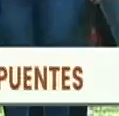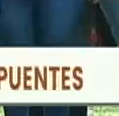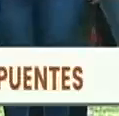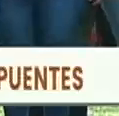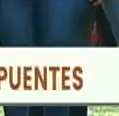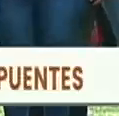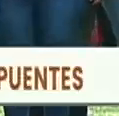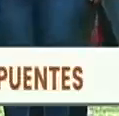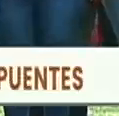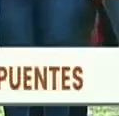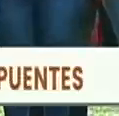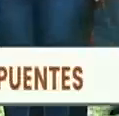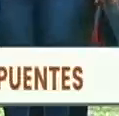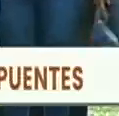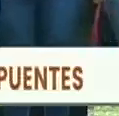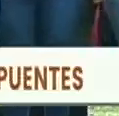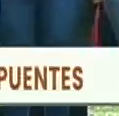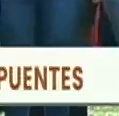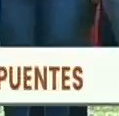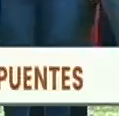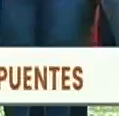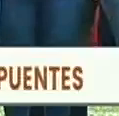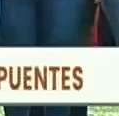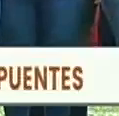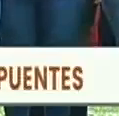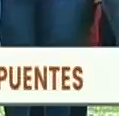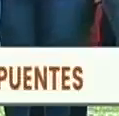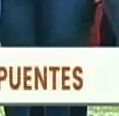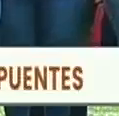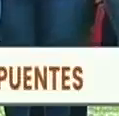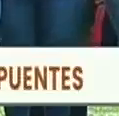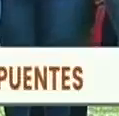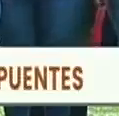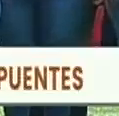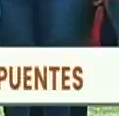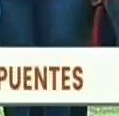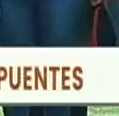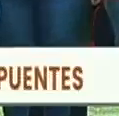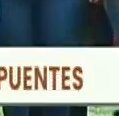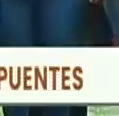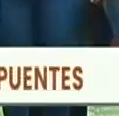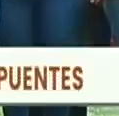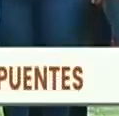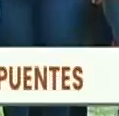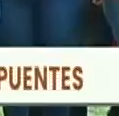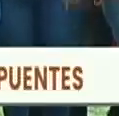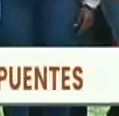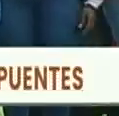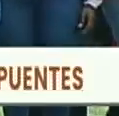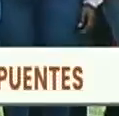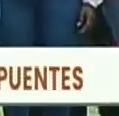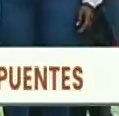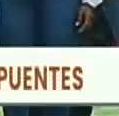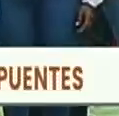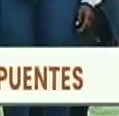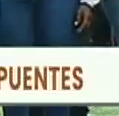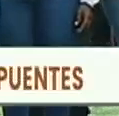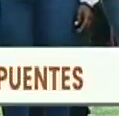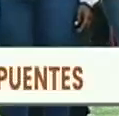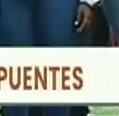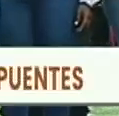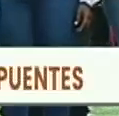Venezuela se respeta. A recordar los mensajes de nuestro querido comandante Hugo Chávez sobre nuestra